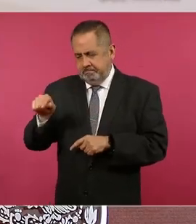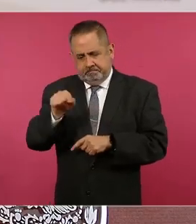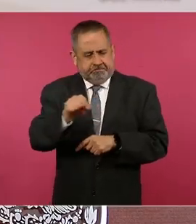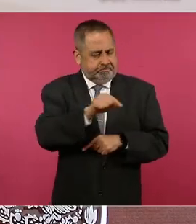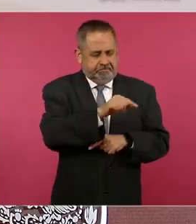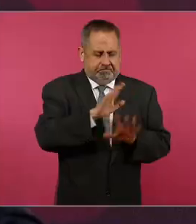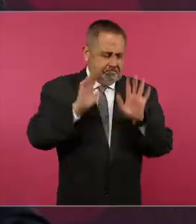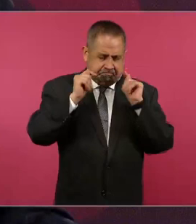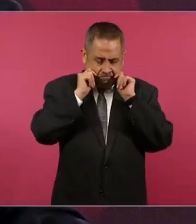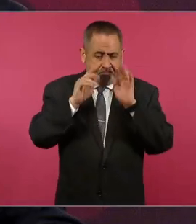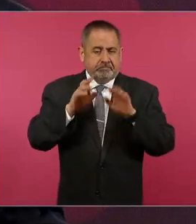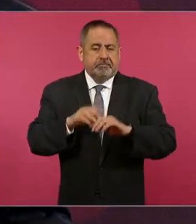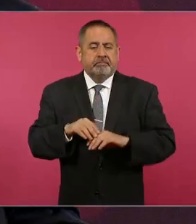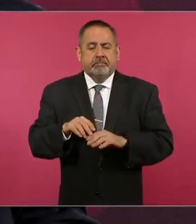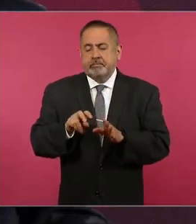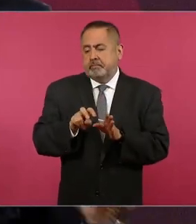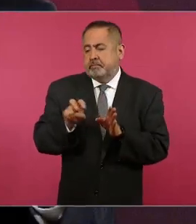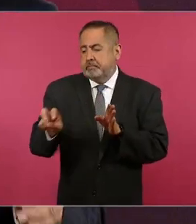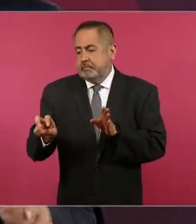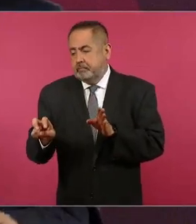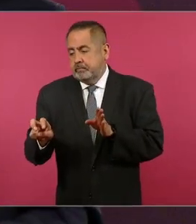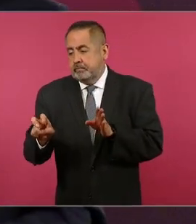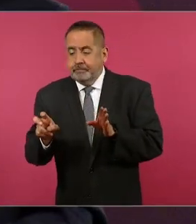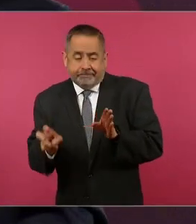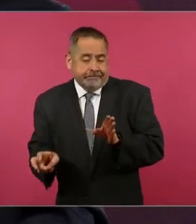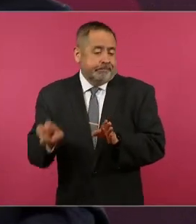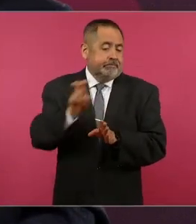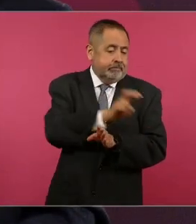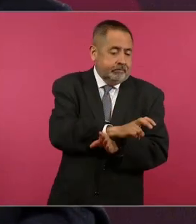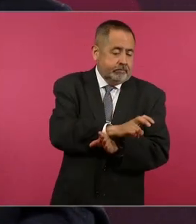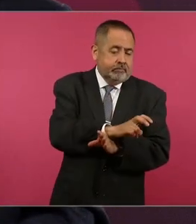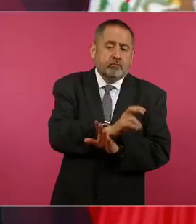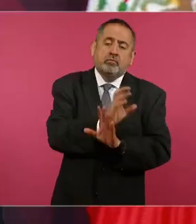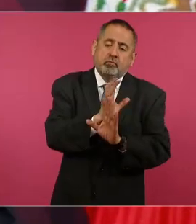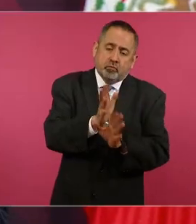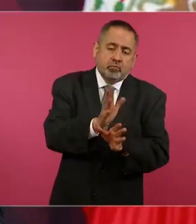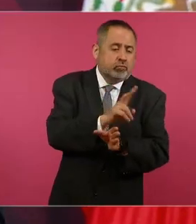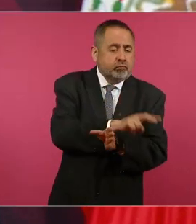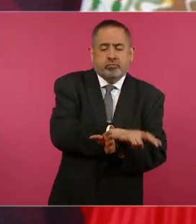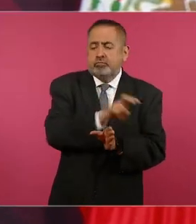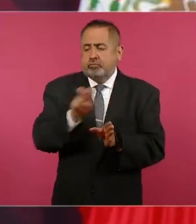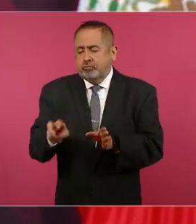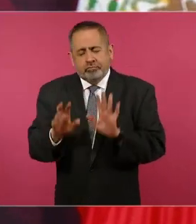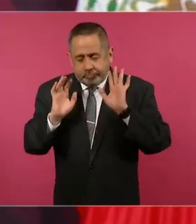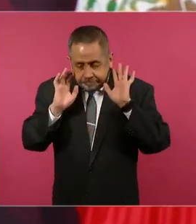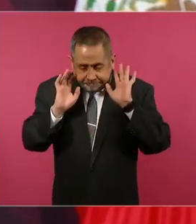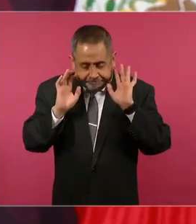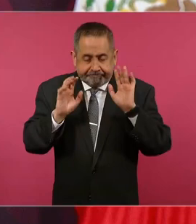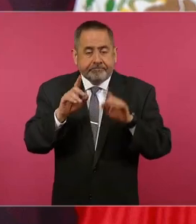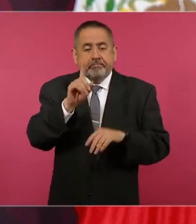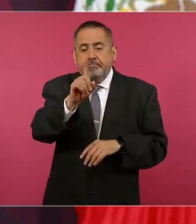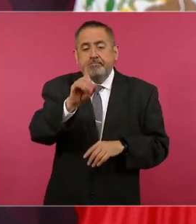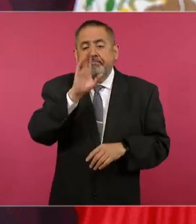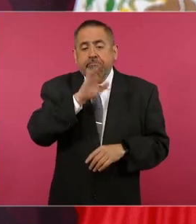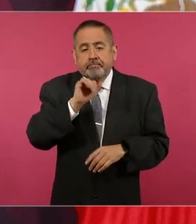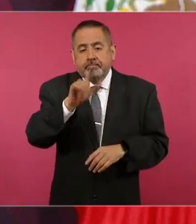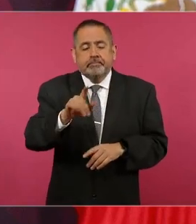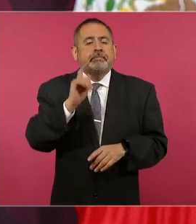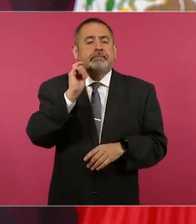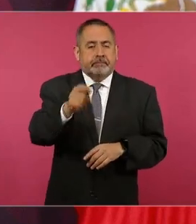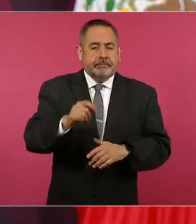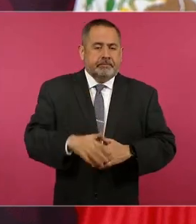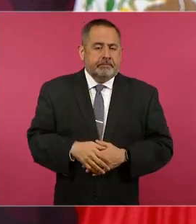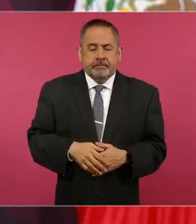haya estado en la izquierda o no cualquier persona cualquier